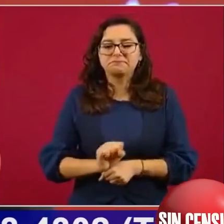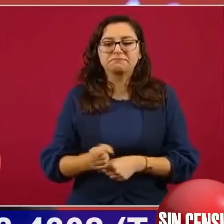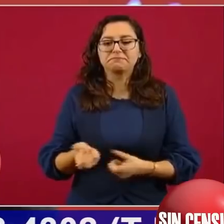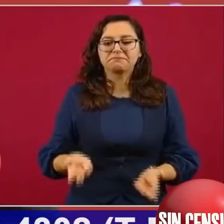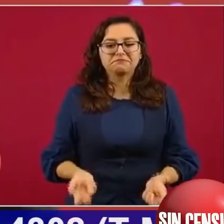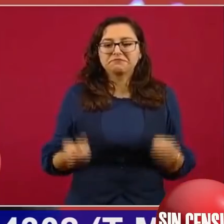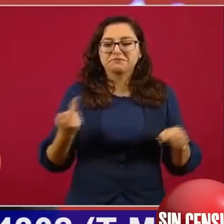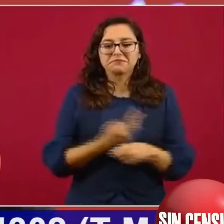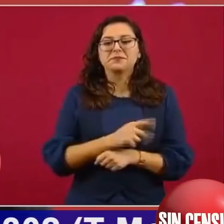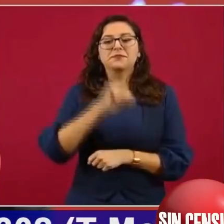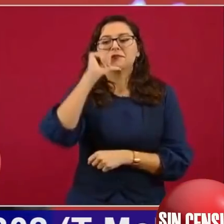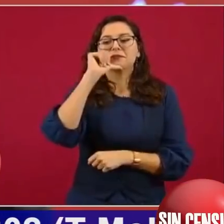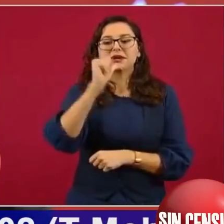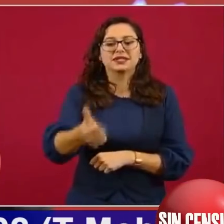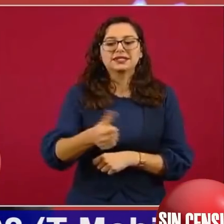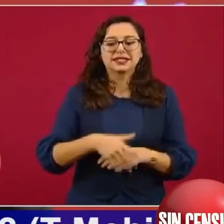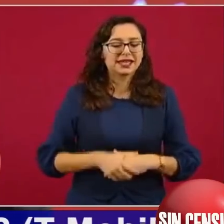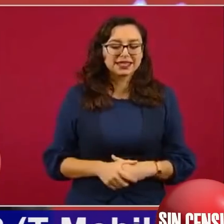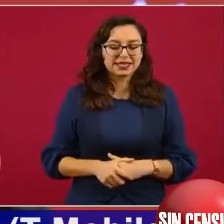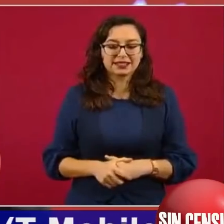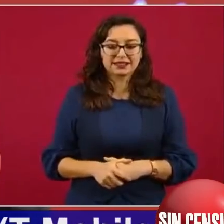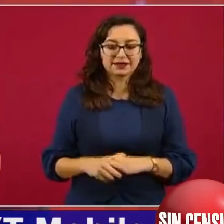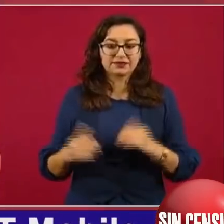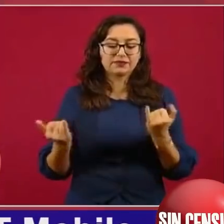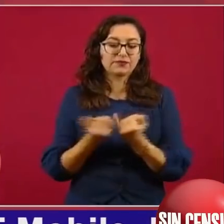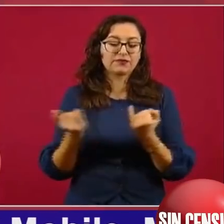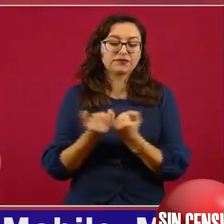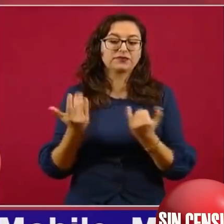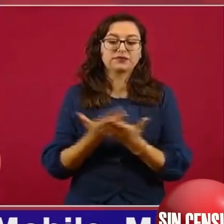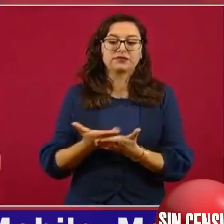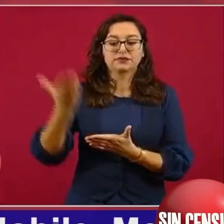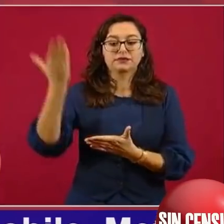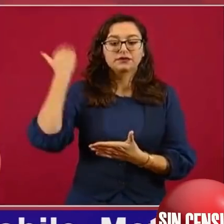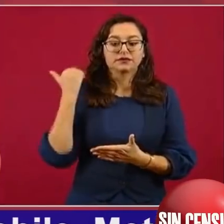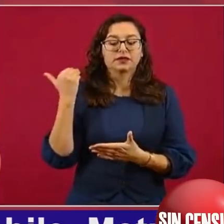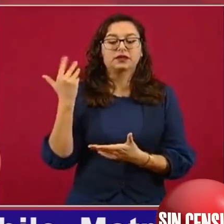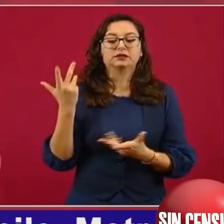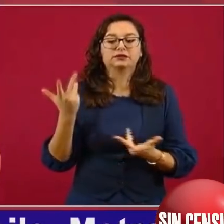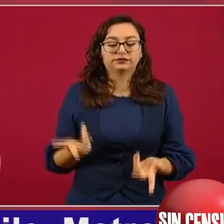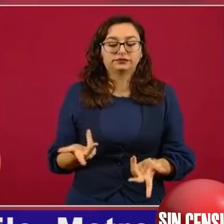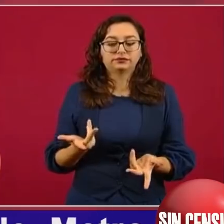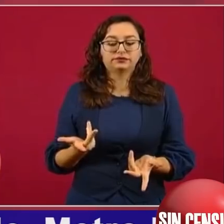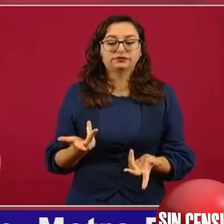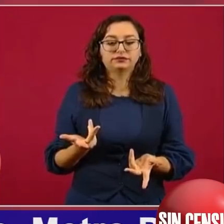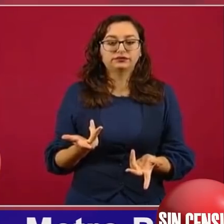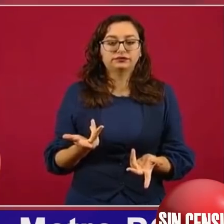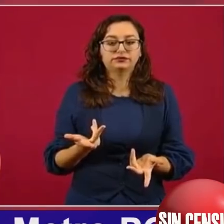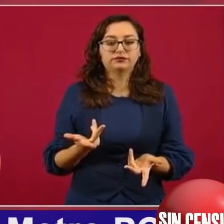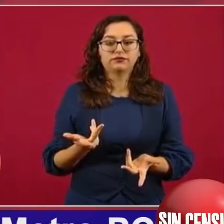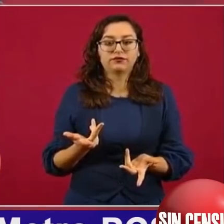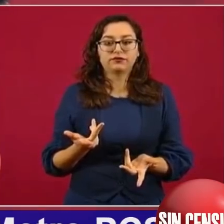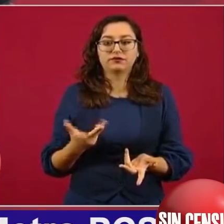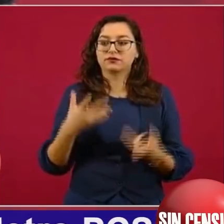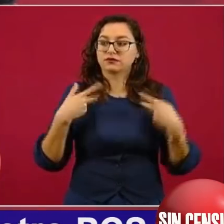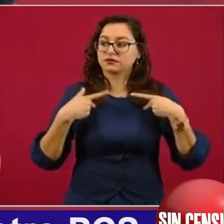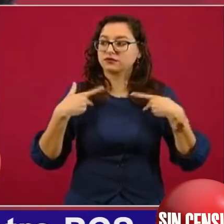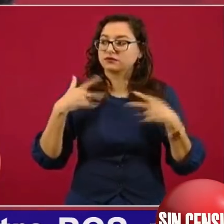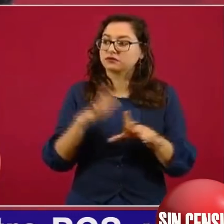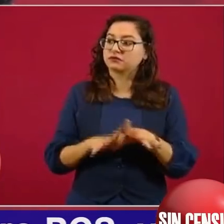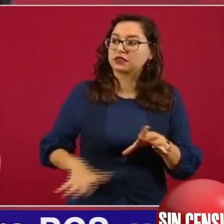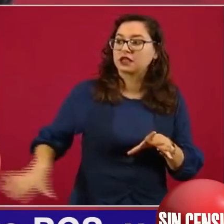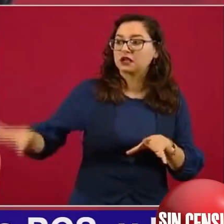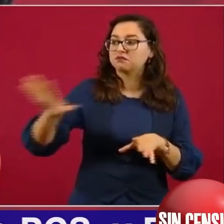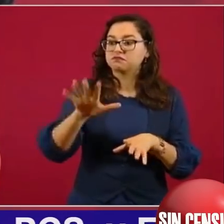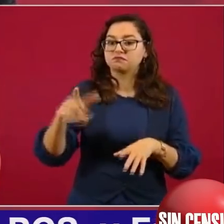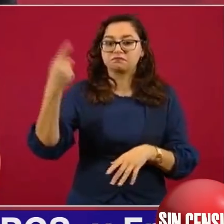no pasa nada. Es un poco lo que decían cuando tomamos la decisión por mandato del pueblo